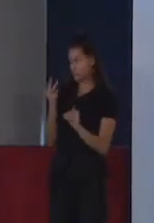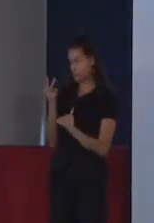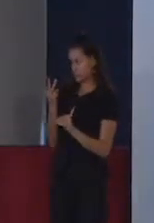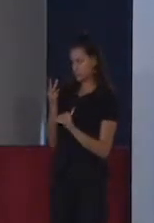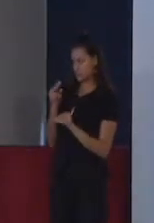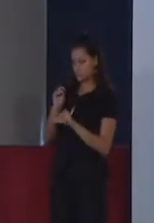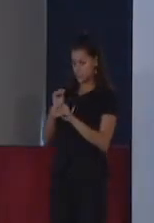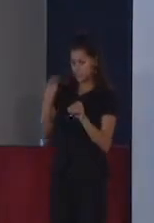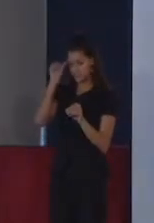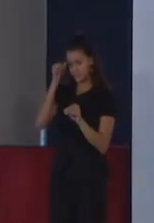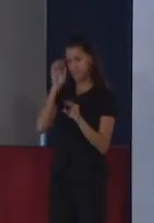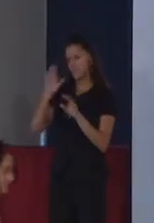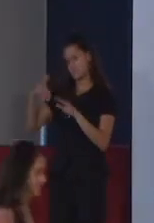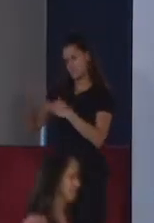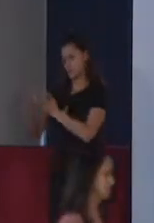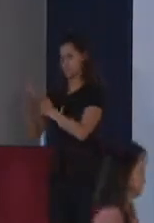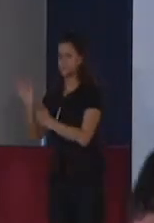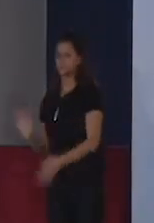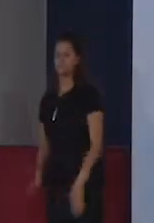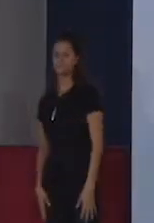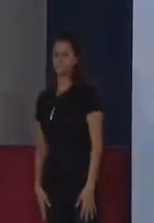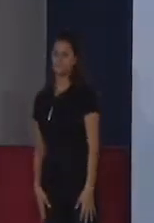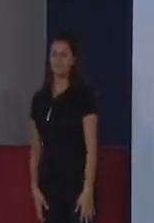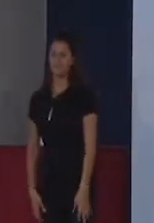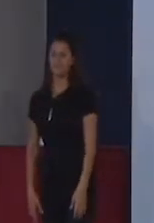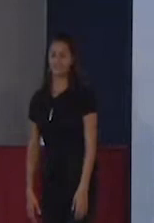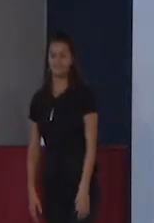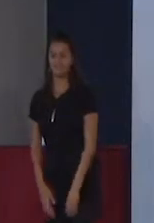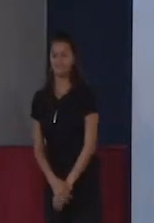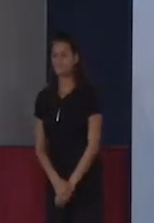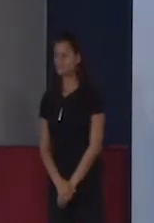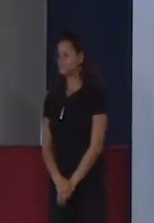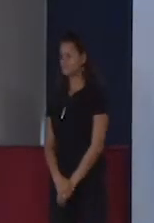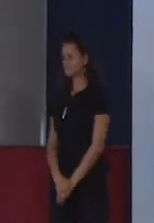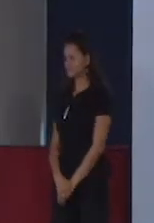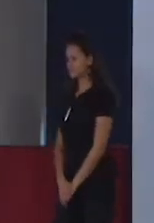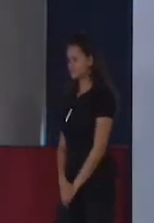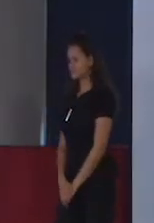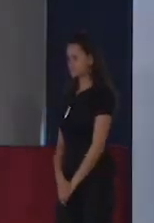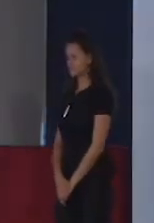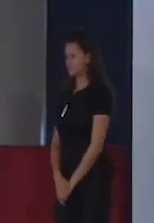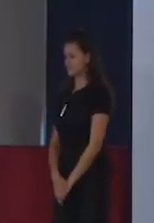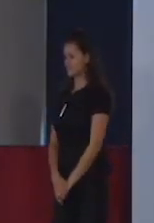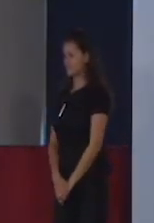de Claudia y continuamos normalmente con la programación.